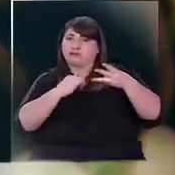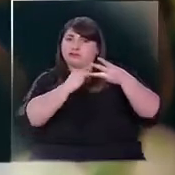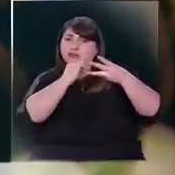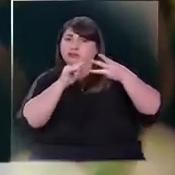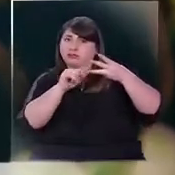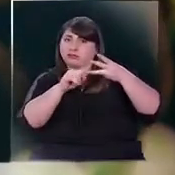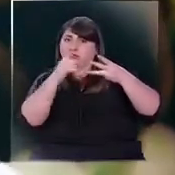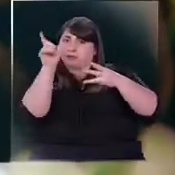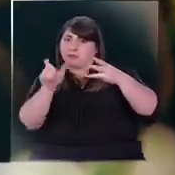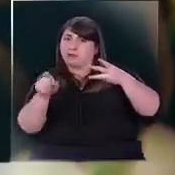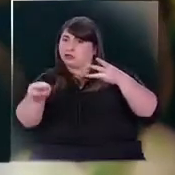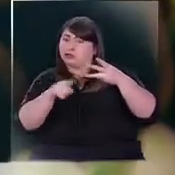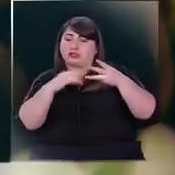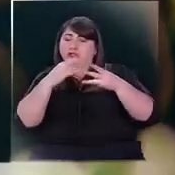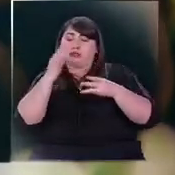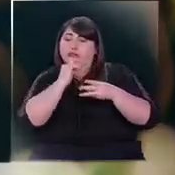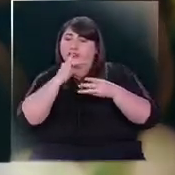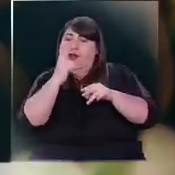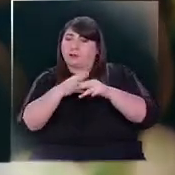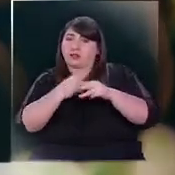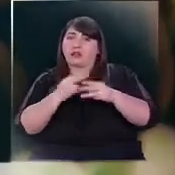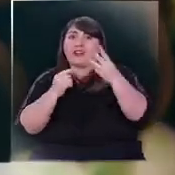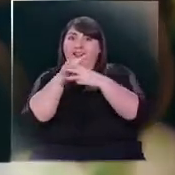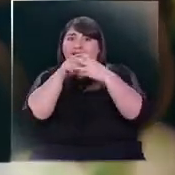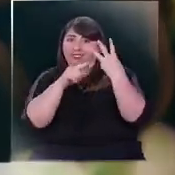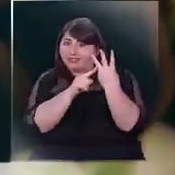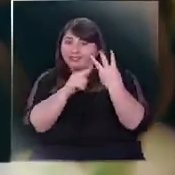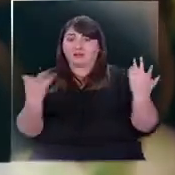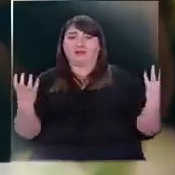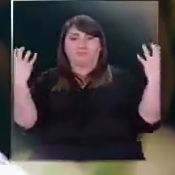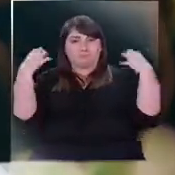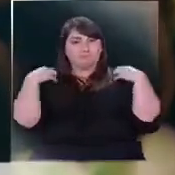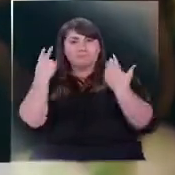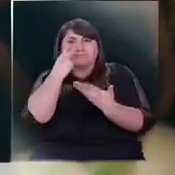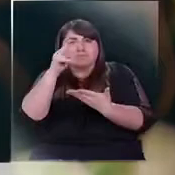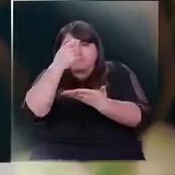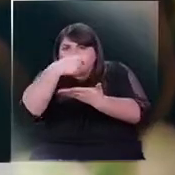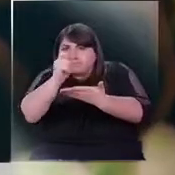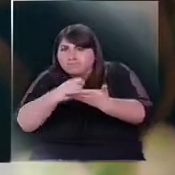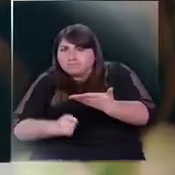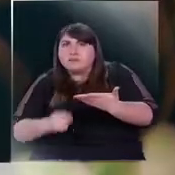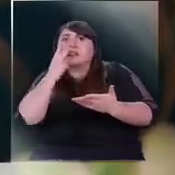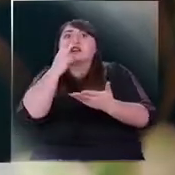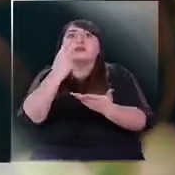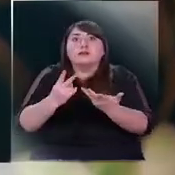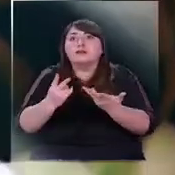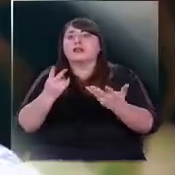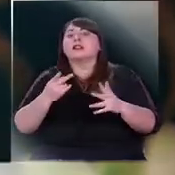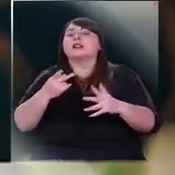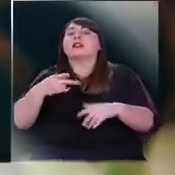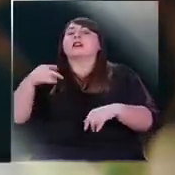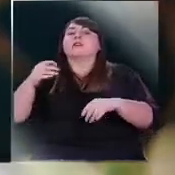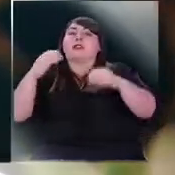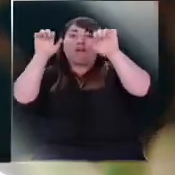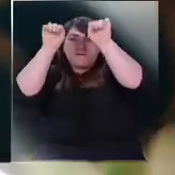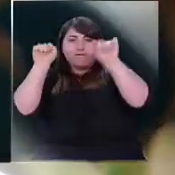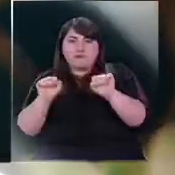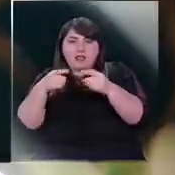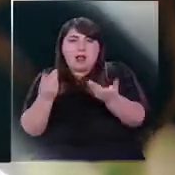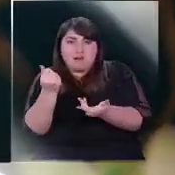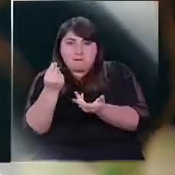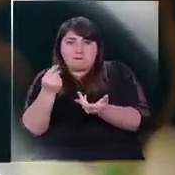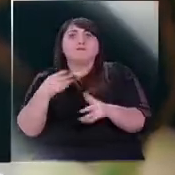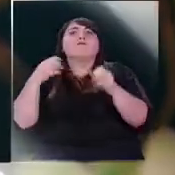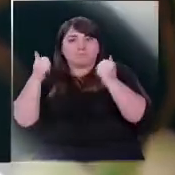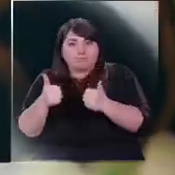no preciso el apellido. Ellos eran los encargados de revisar y que los bienes fiscales fueran bien invertidos. ¿Pero por